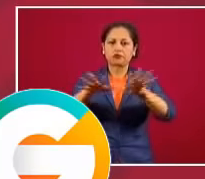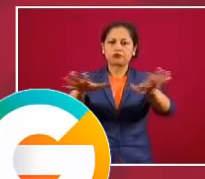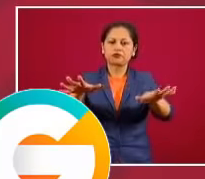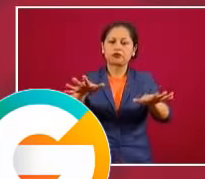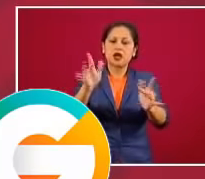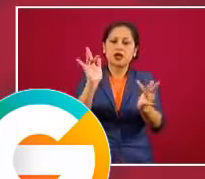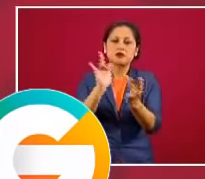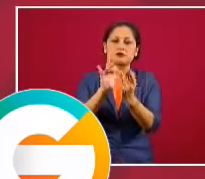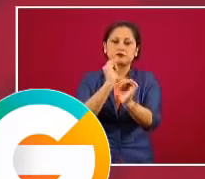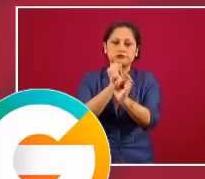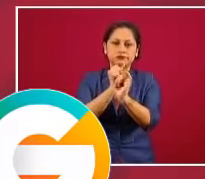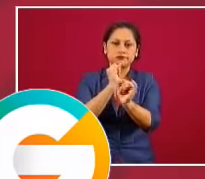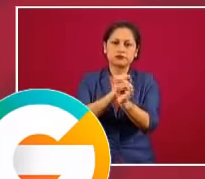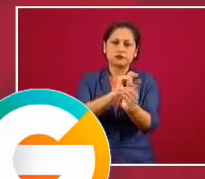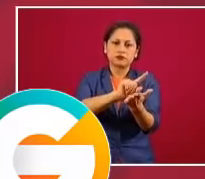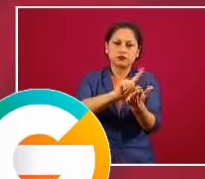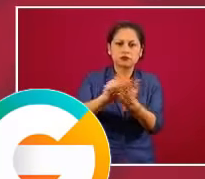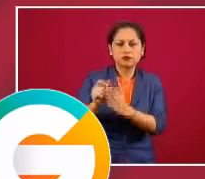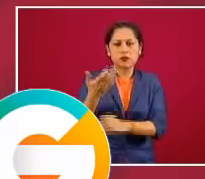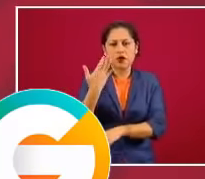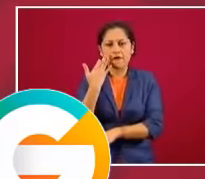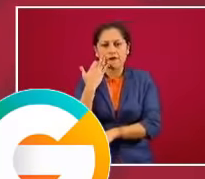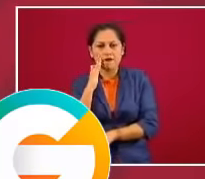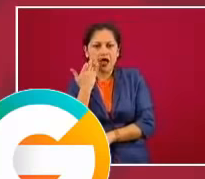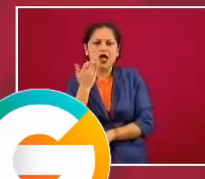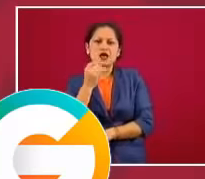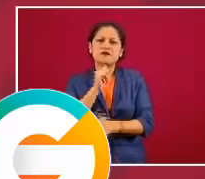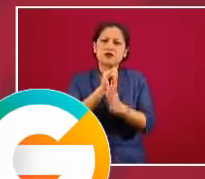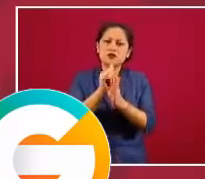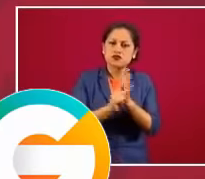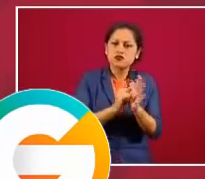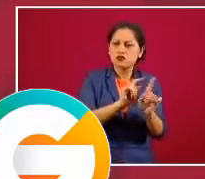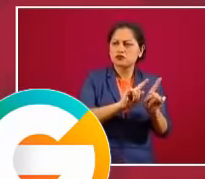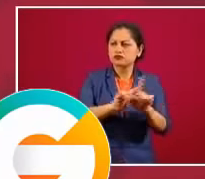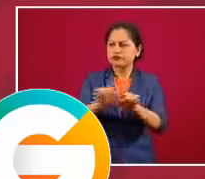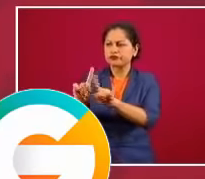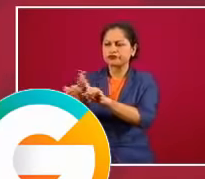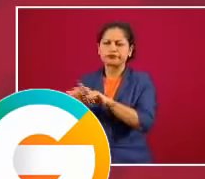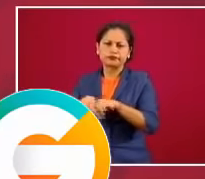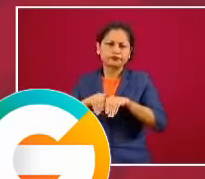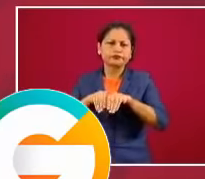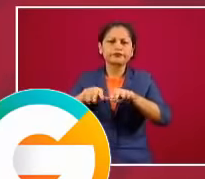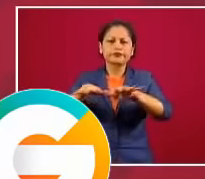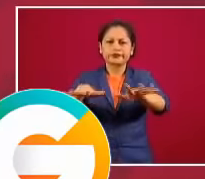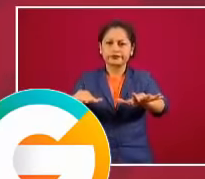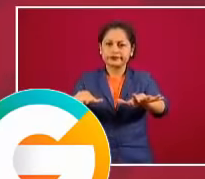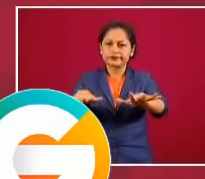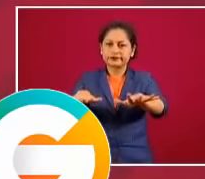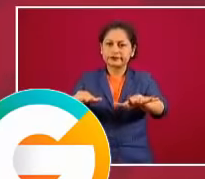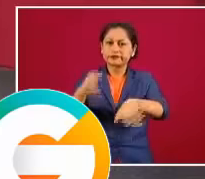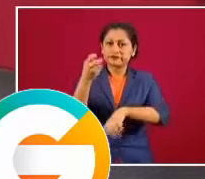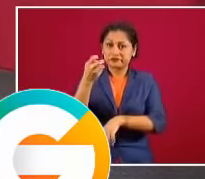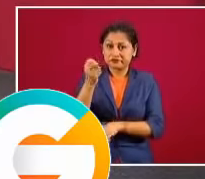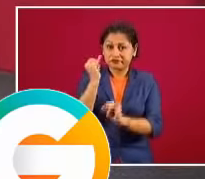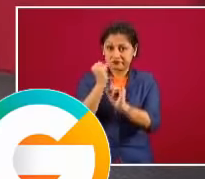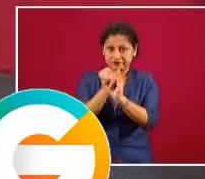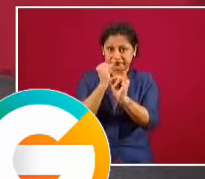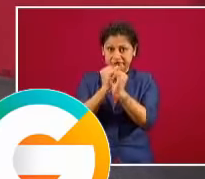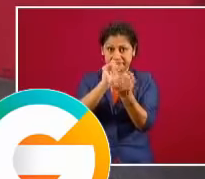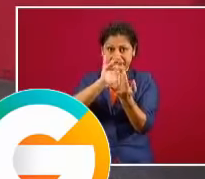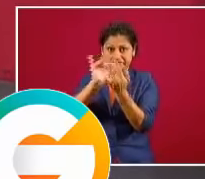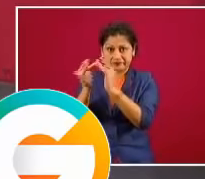el YouTube, que siempre se utiliza, las redes sociales, que tienen